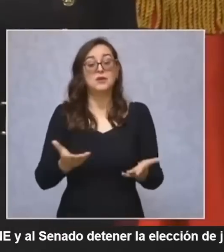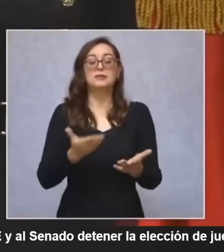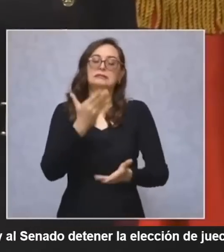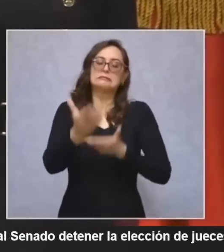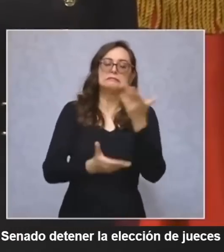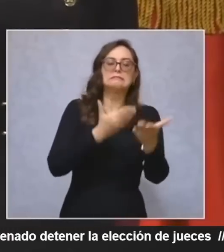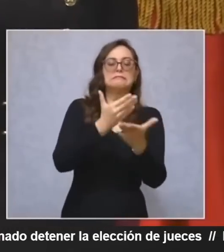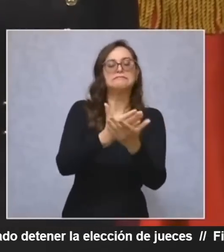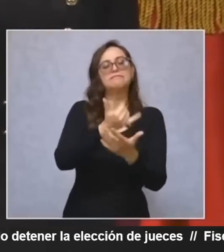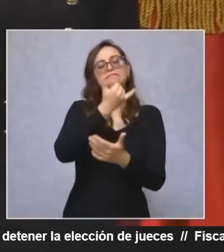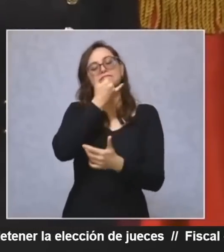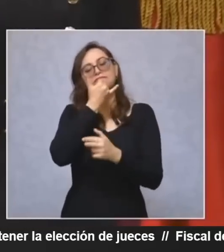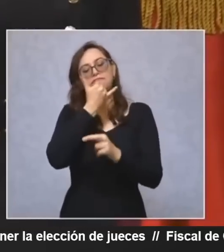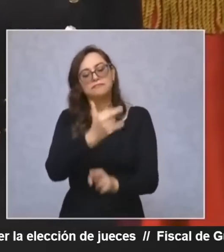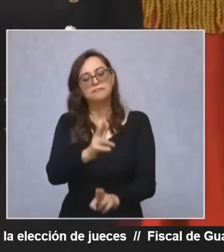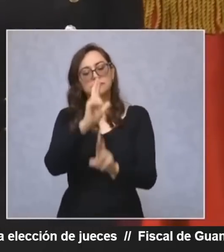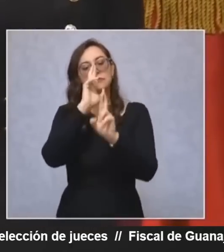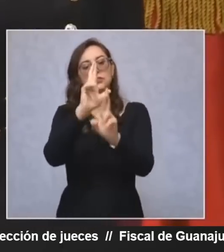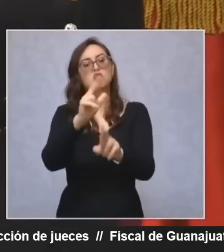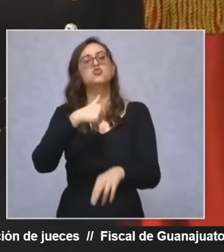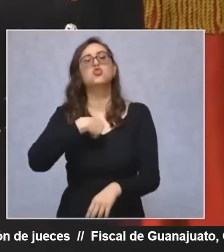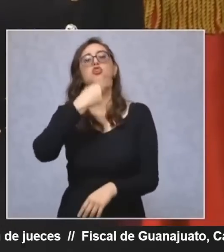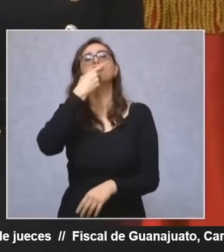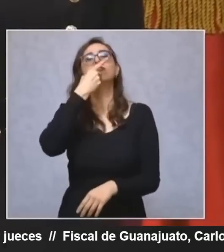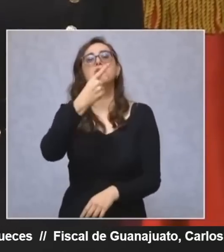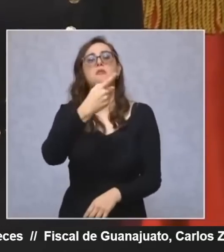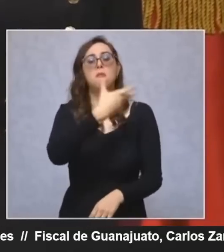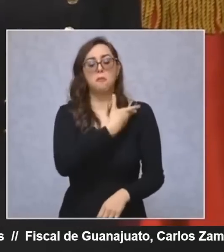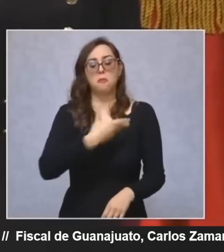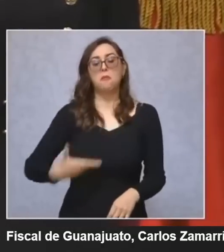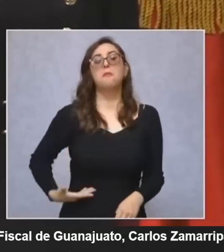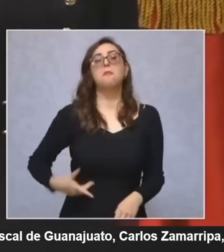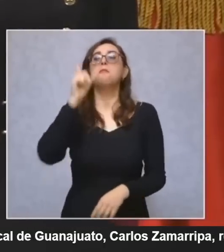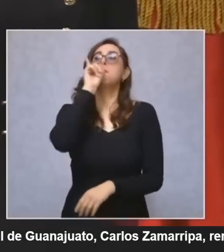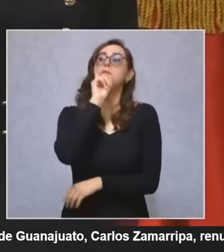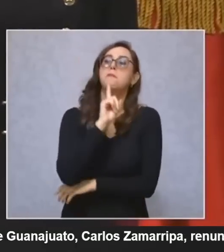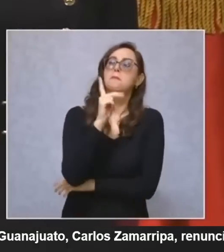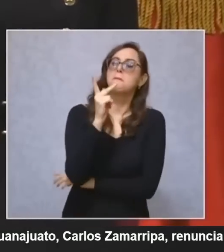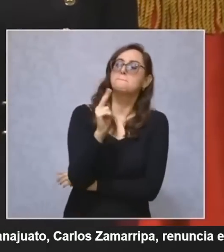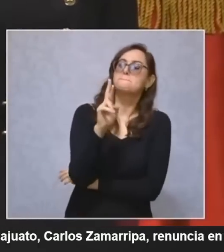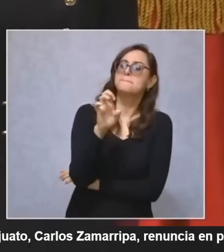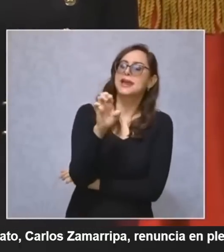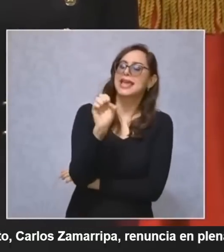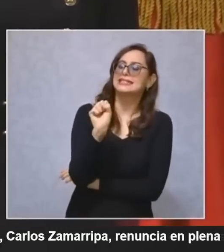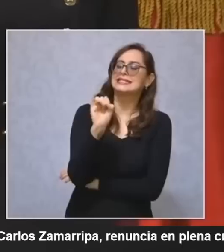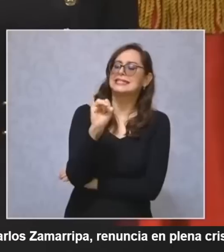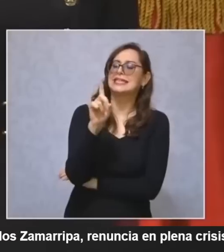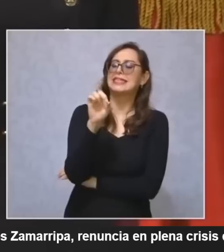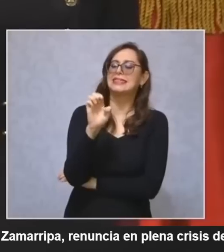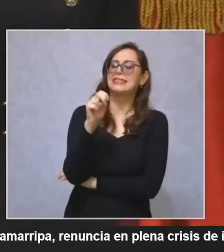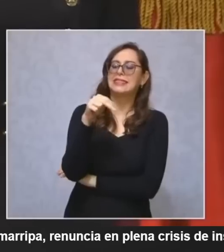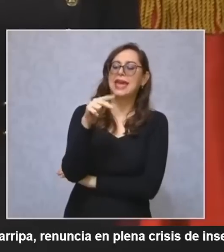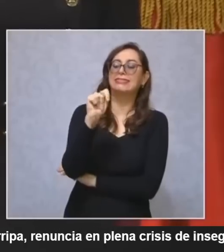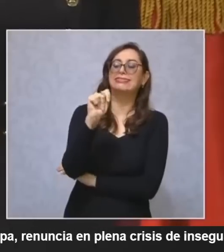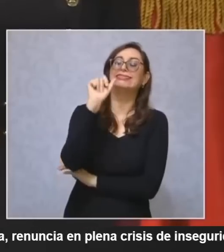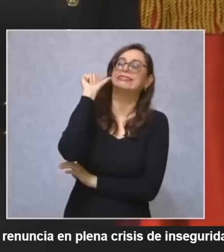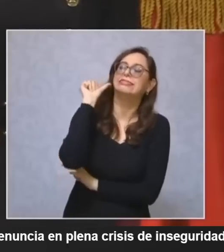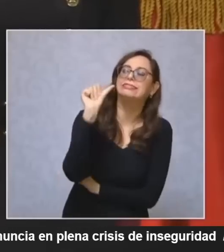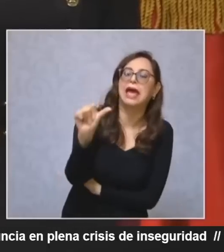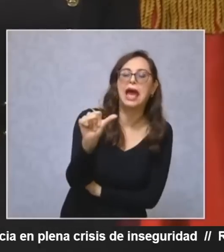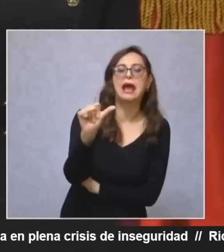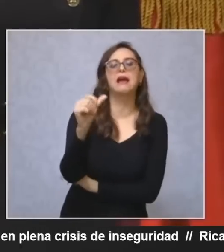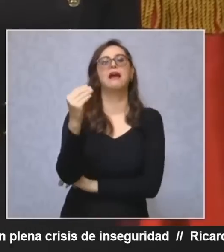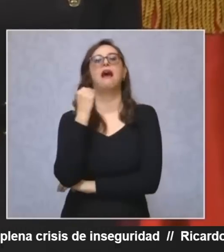a que nombremos presidenta con A al final, al igual que